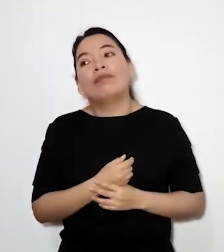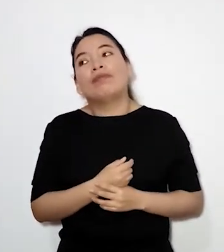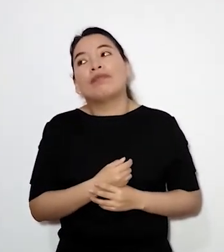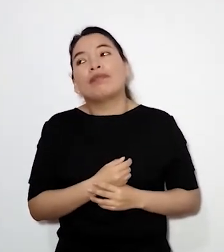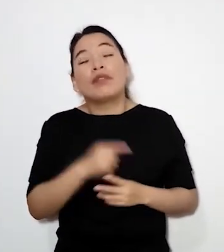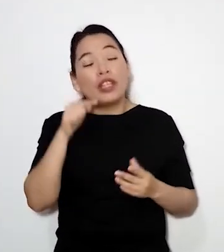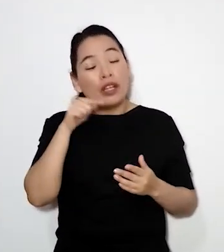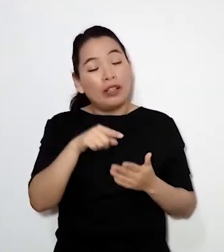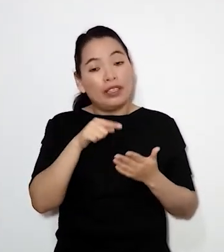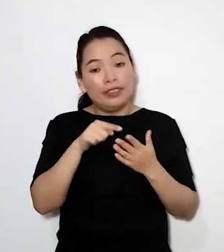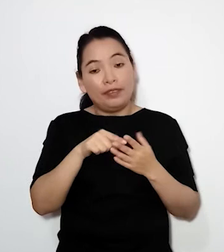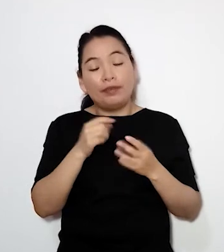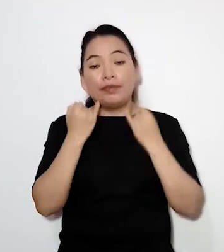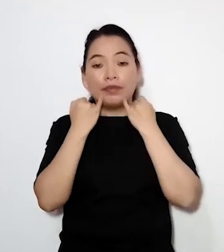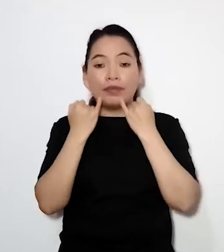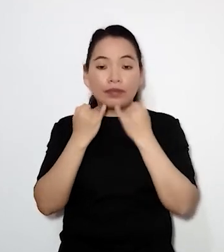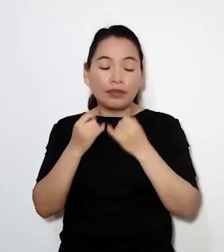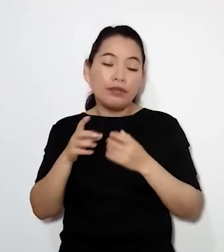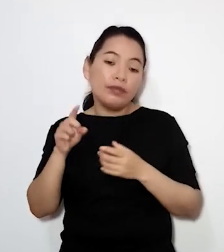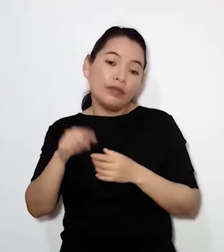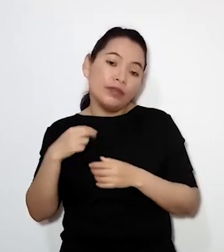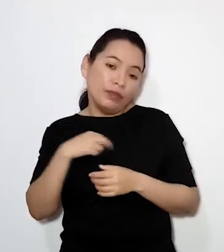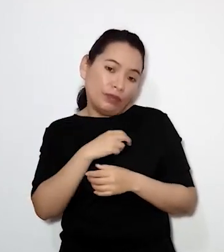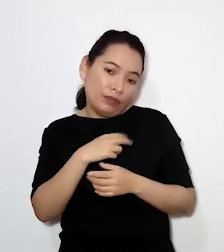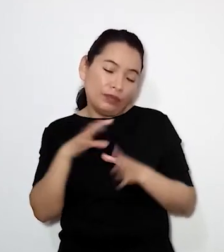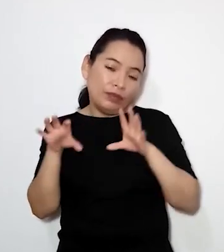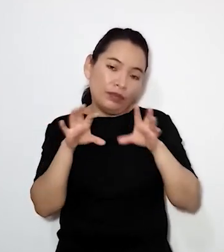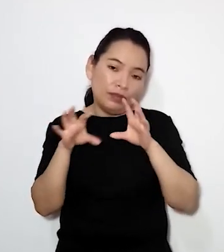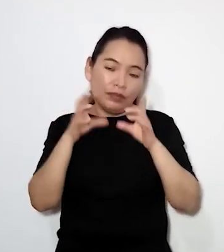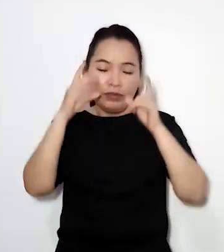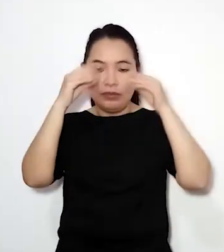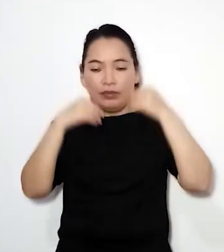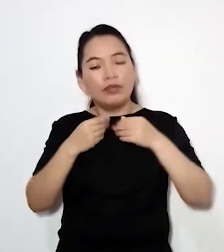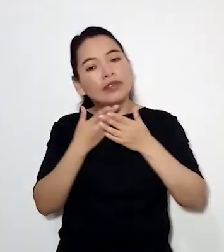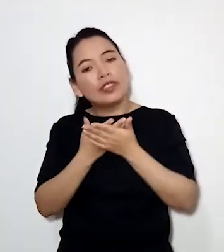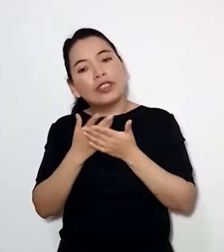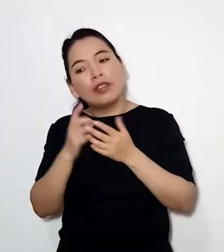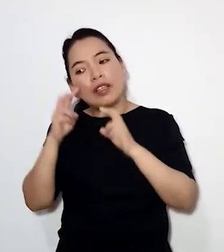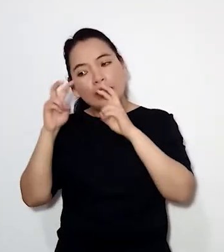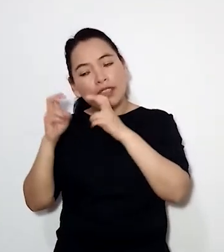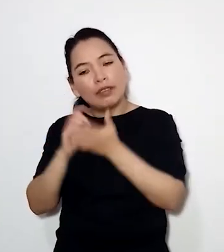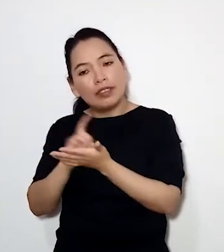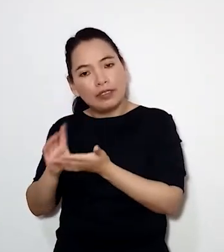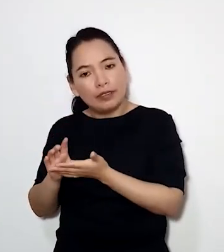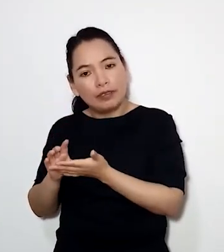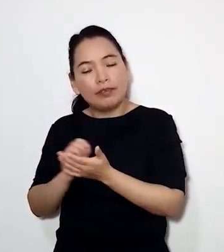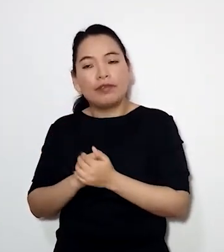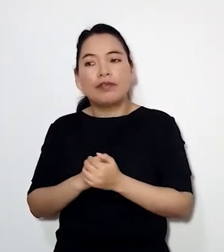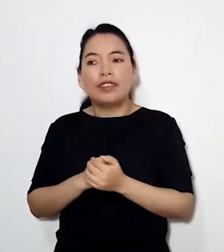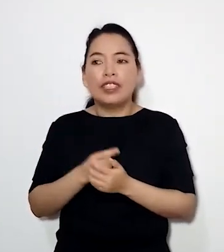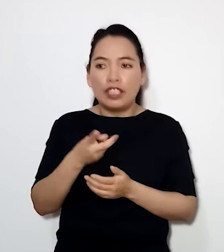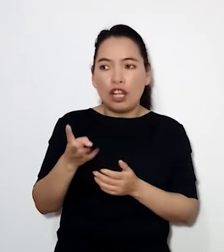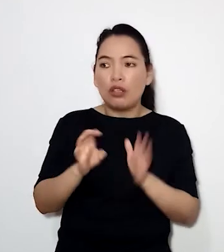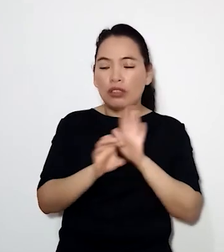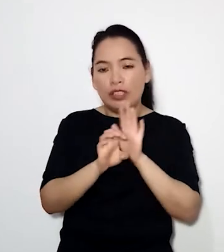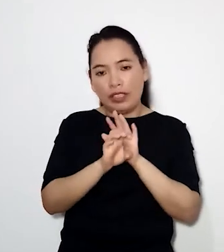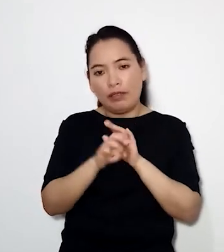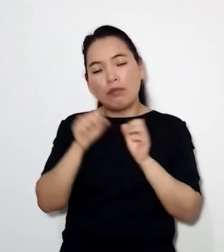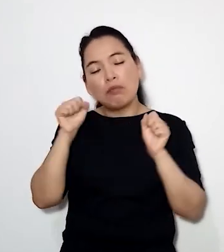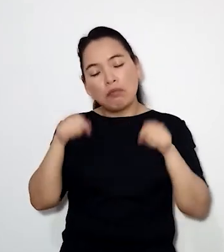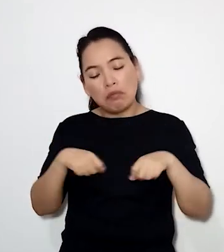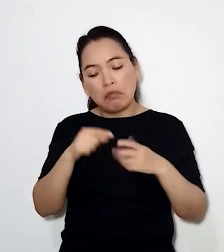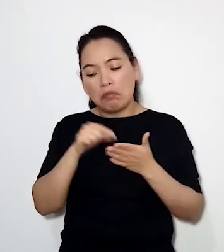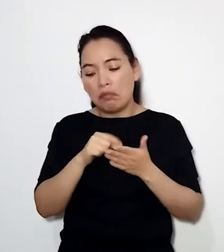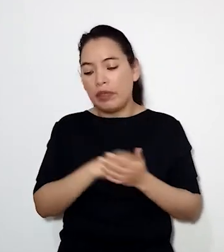estudia el informe tiene que ver justamente con la discapacidad. Entonces, hay un par de ejemplos que se pueden citar en